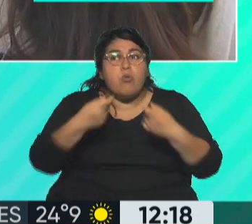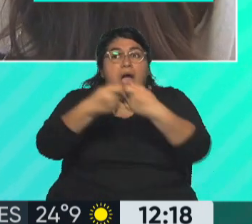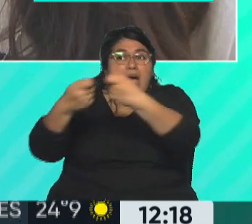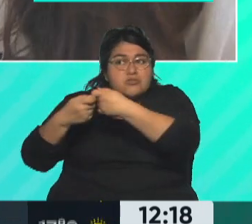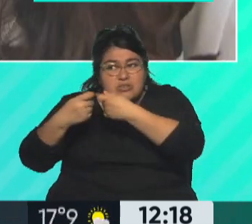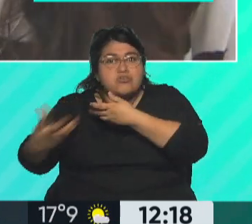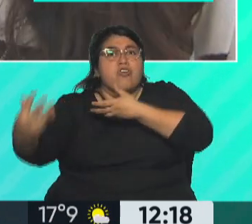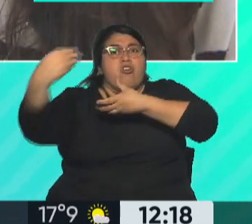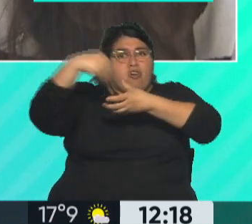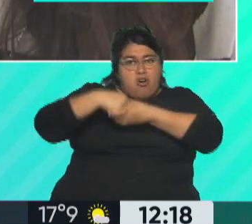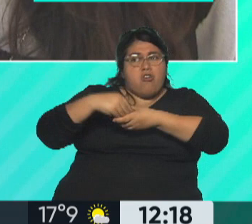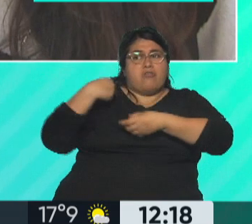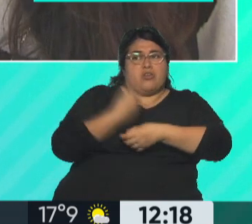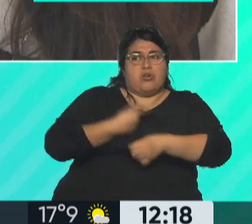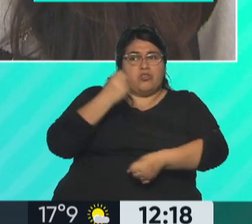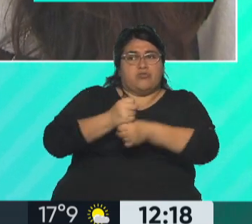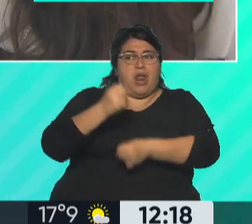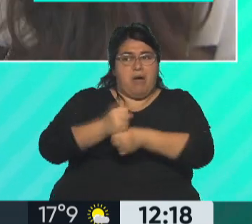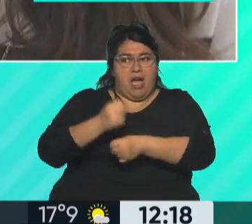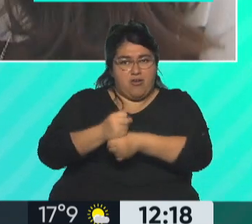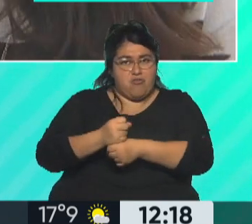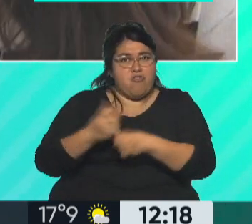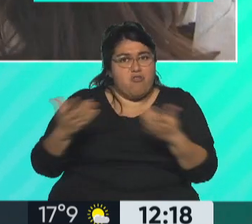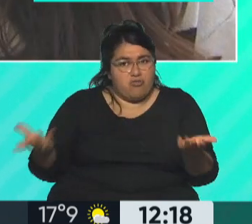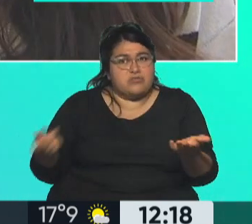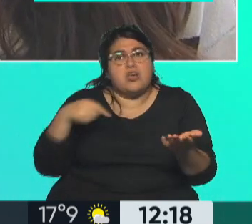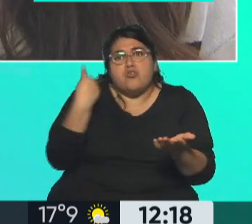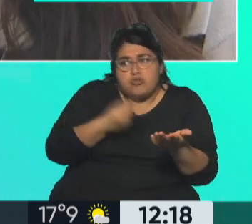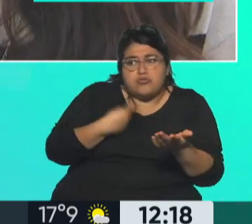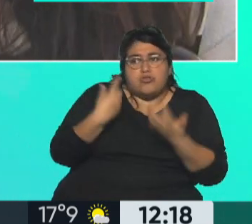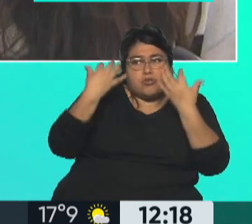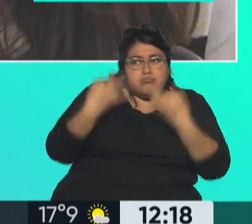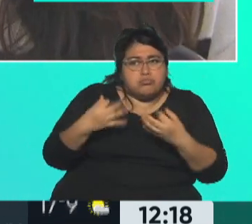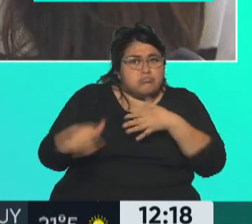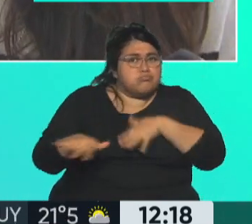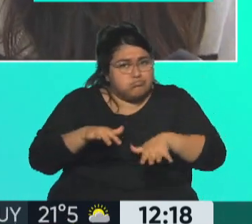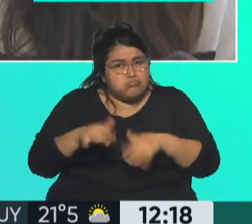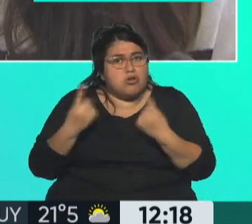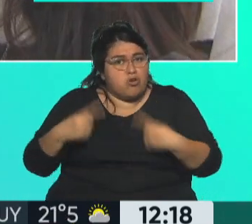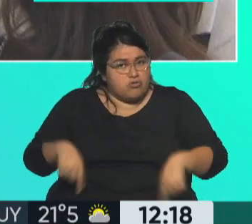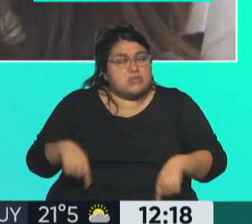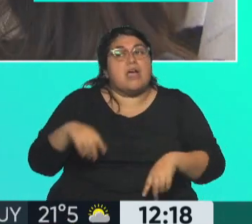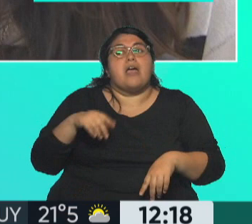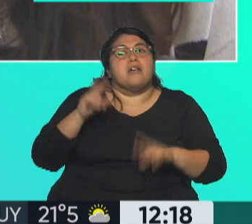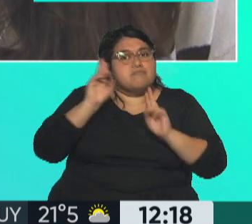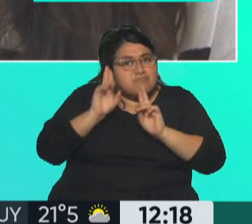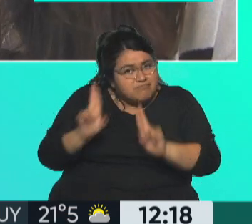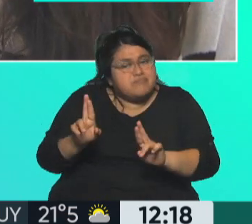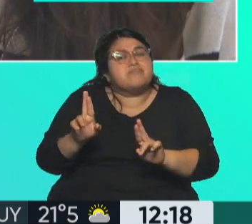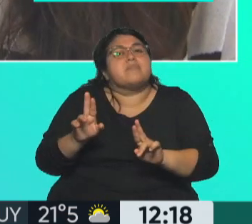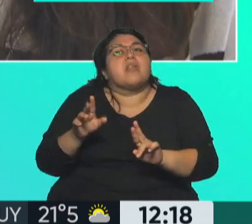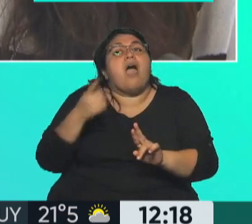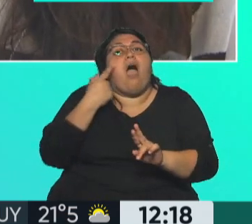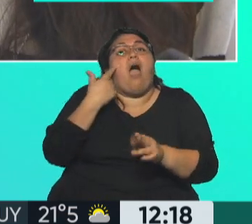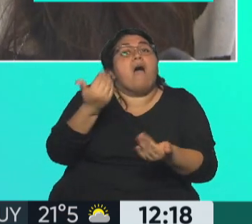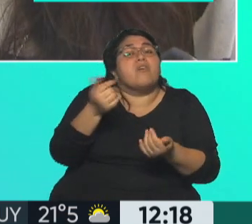de nuestro trabajo. Nos vienen a exigir que demos respuesta, nosotros nos vamos a sentar frente a ellos como corresponde, pero vamos a ver qué hacen los